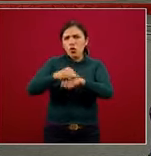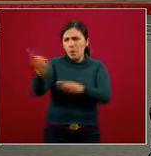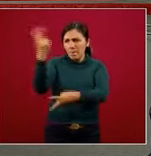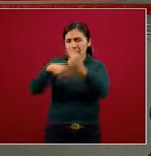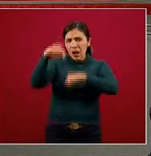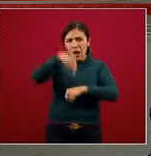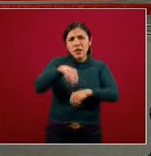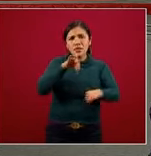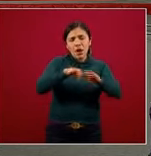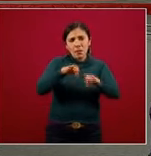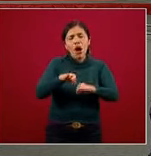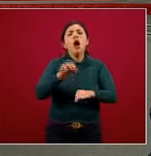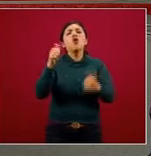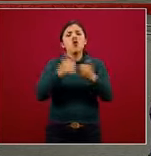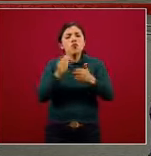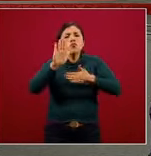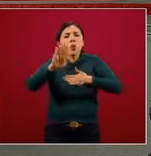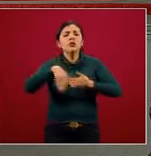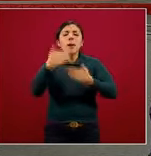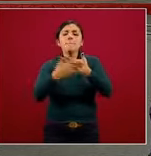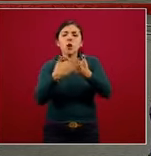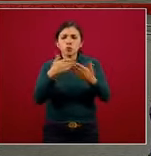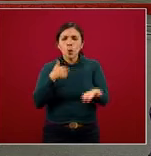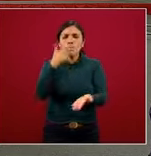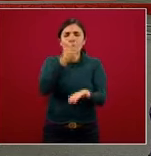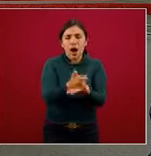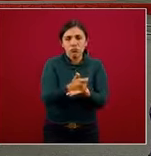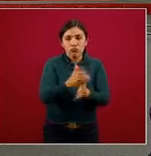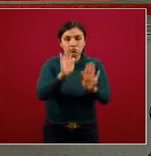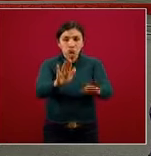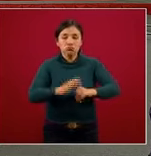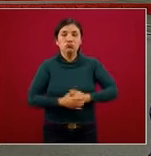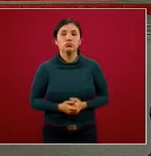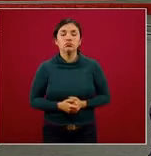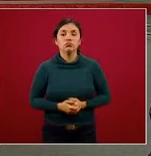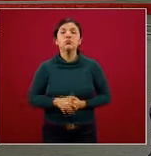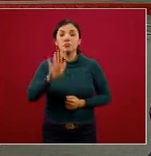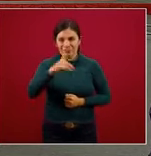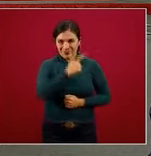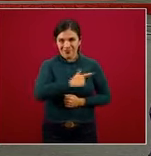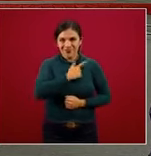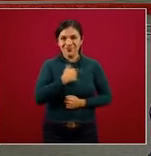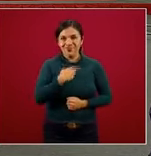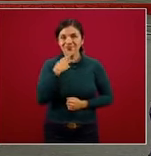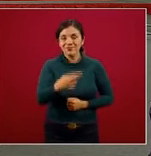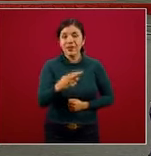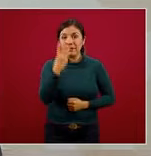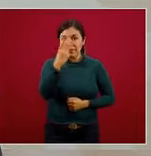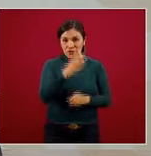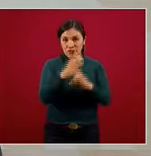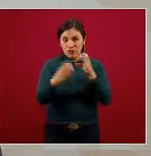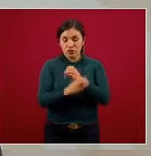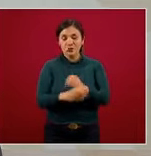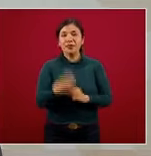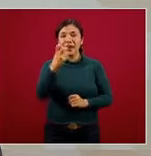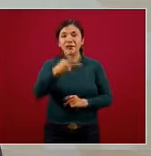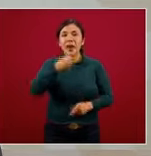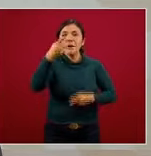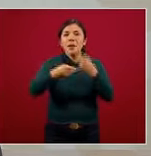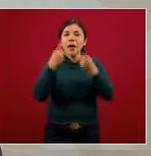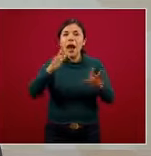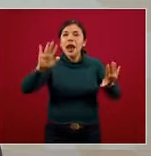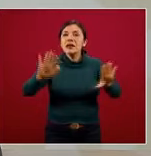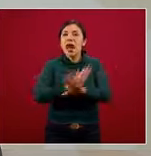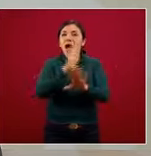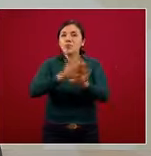decir al respecto sobre estas dos situaciones. Gracias. Con mucho gusto. Tres situaciones. Sobre la mutación del virus SARS-CoV-2,